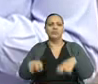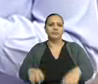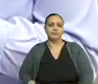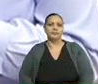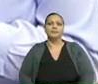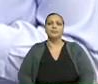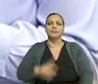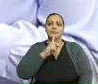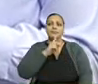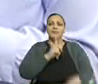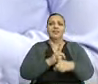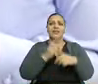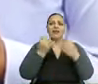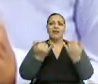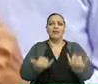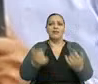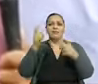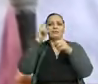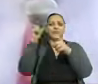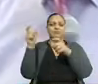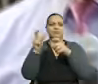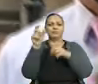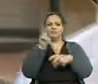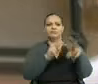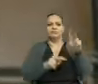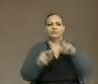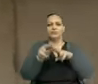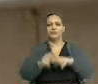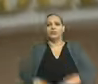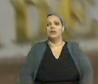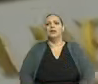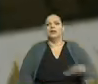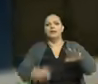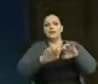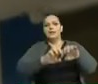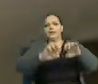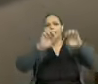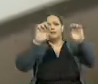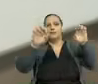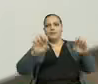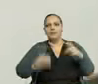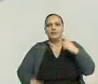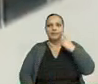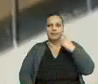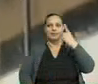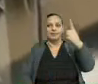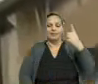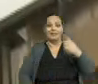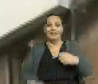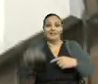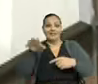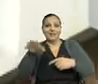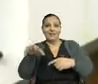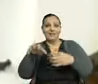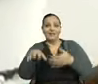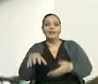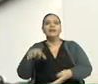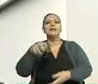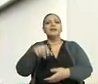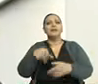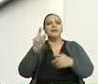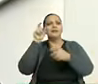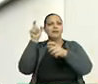una intervención en las oficinas de la empresa que firmó aquel contrato y esas estarían frente a las oficinas de la Merced en el centro